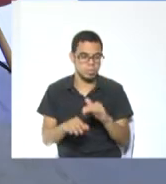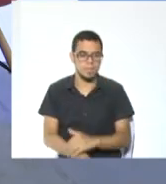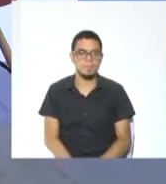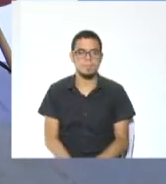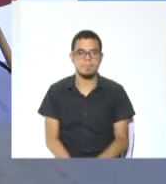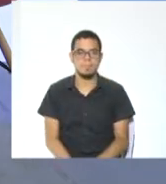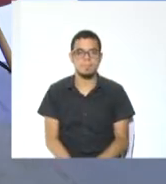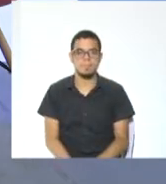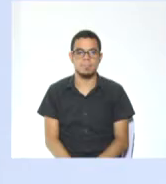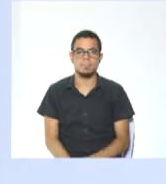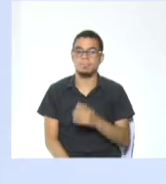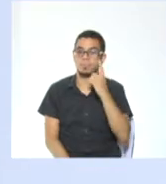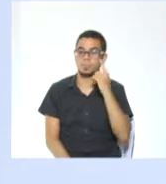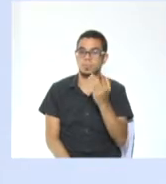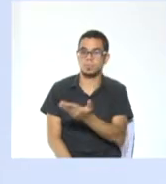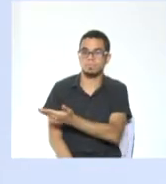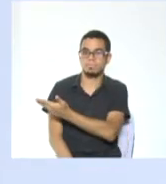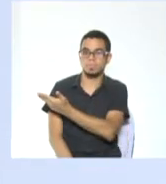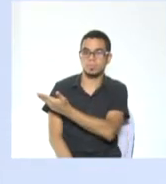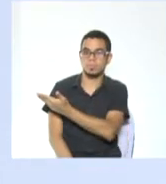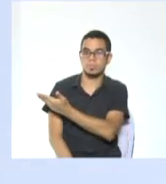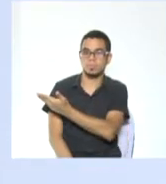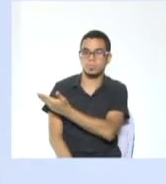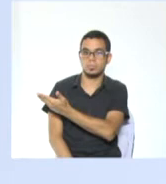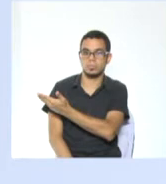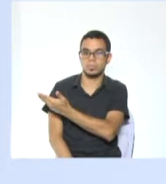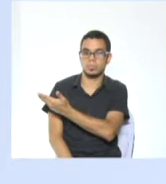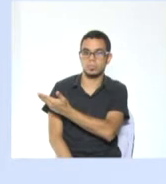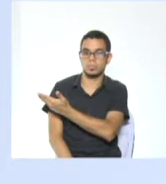la separación de niño.